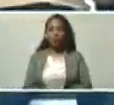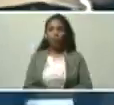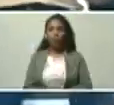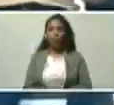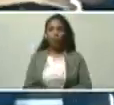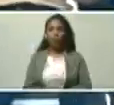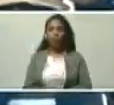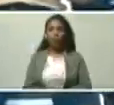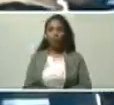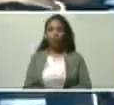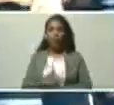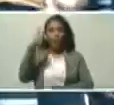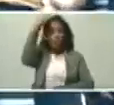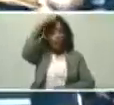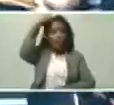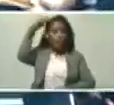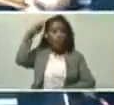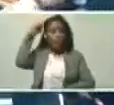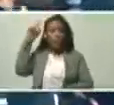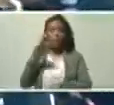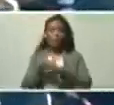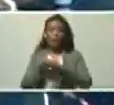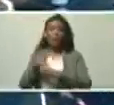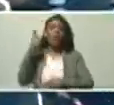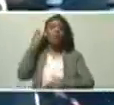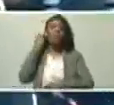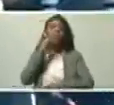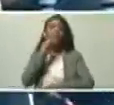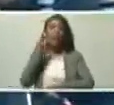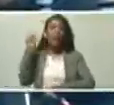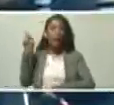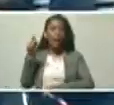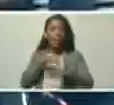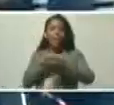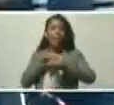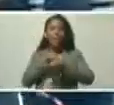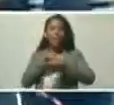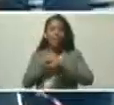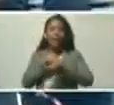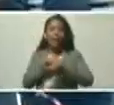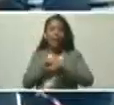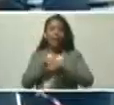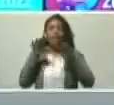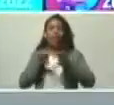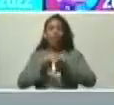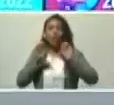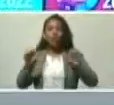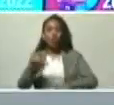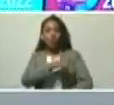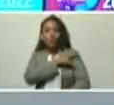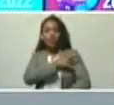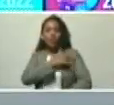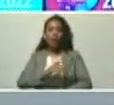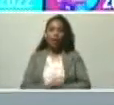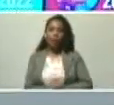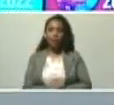a Tibisay Lucena, ministra de Educación Universitaria,